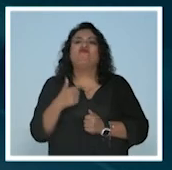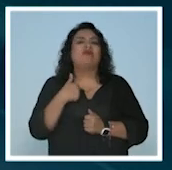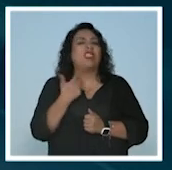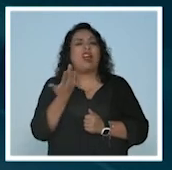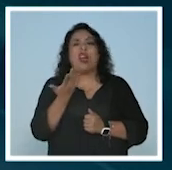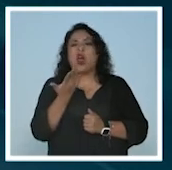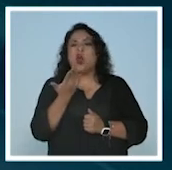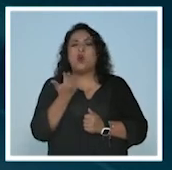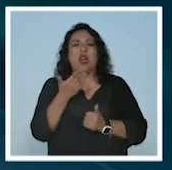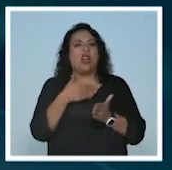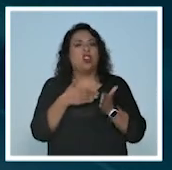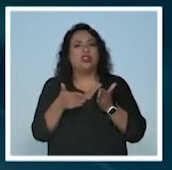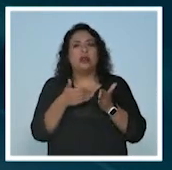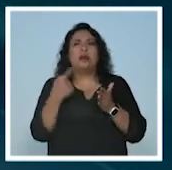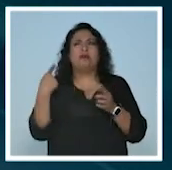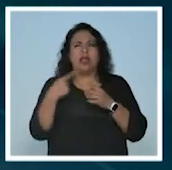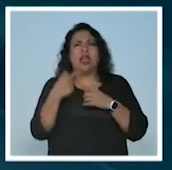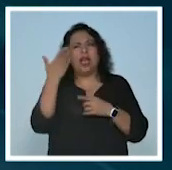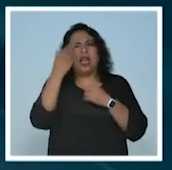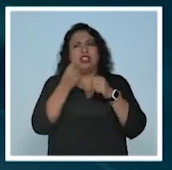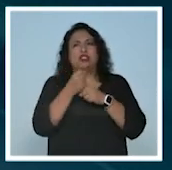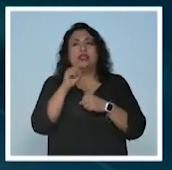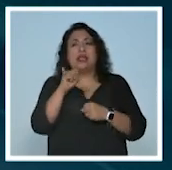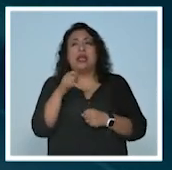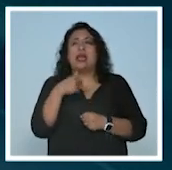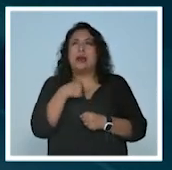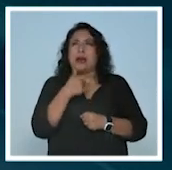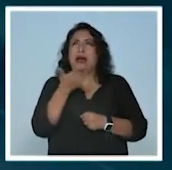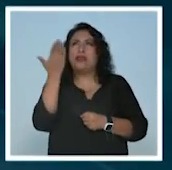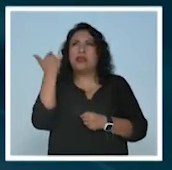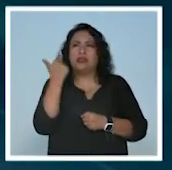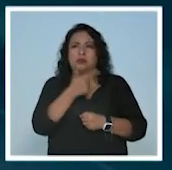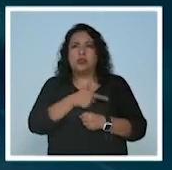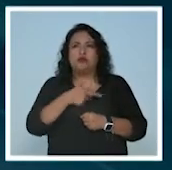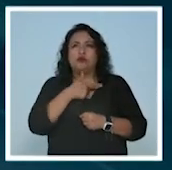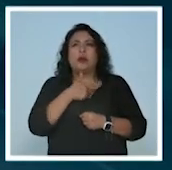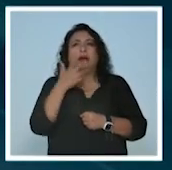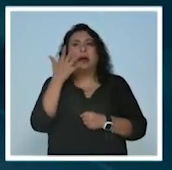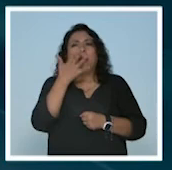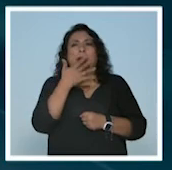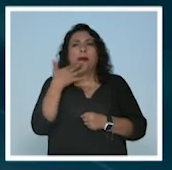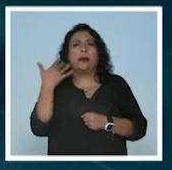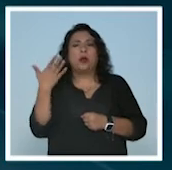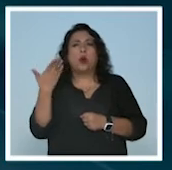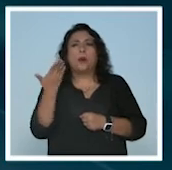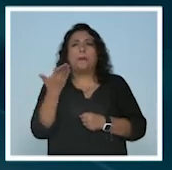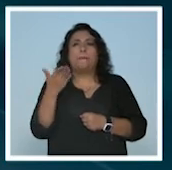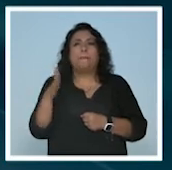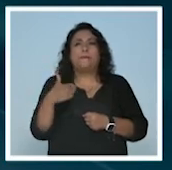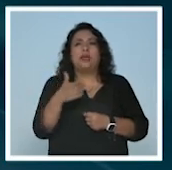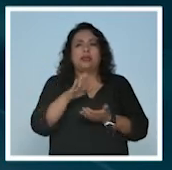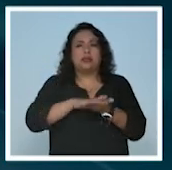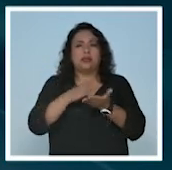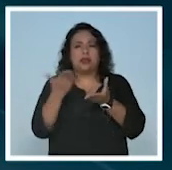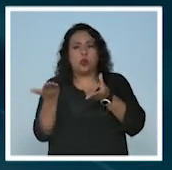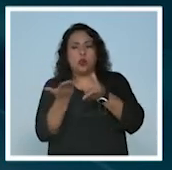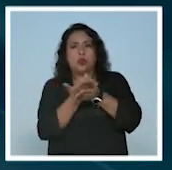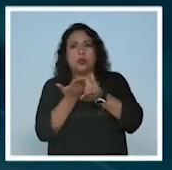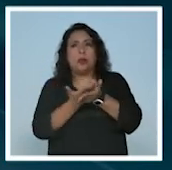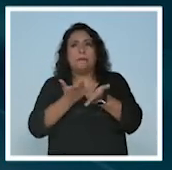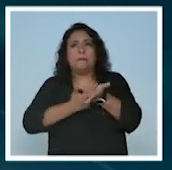pero sí cociné durante mucho tiempo, y mi especialidad era un maravilloso pescado relleno de